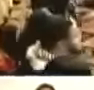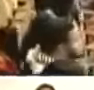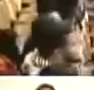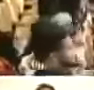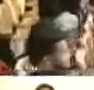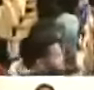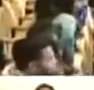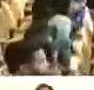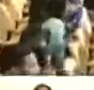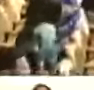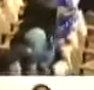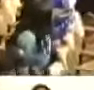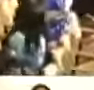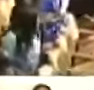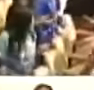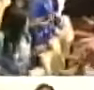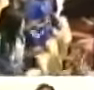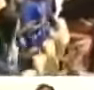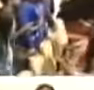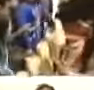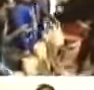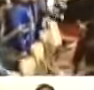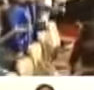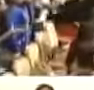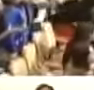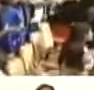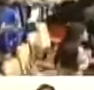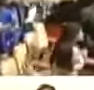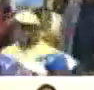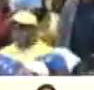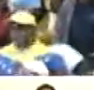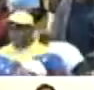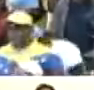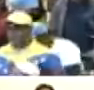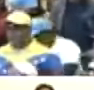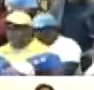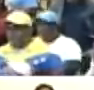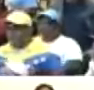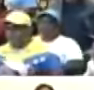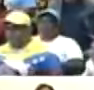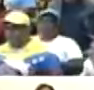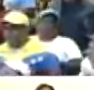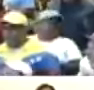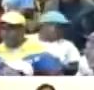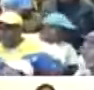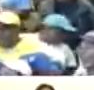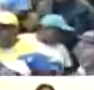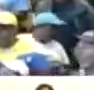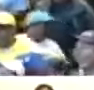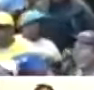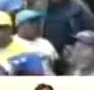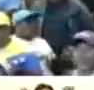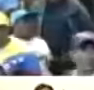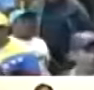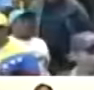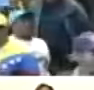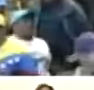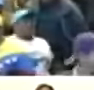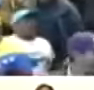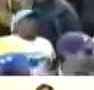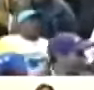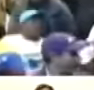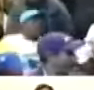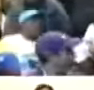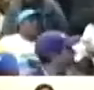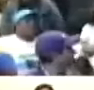5x5 rumbo al 3 de diciembre con la participación de los CLAP, la milicia bolivariana, el Congreso de